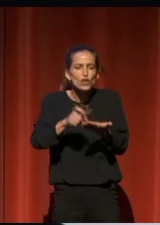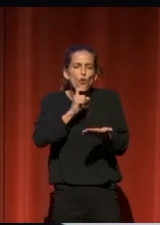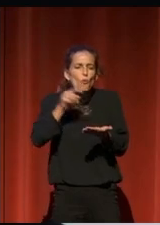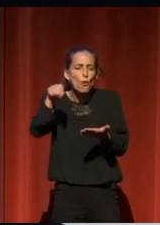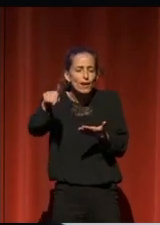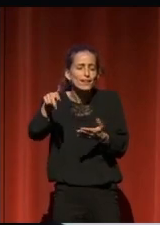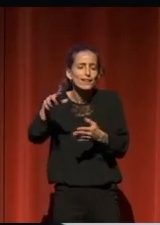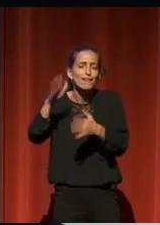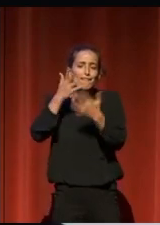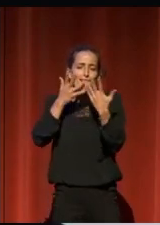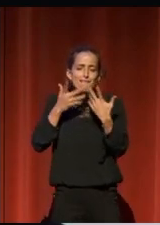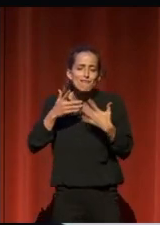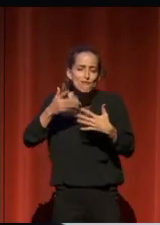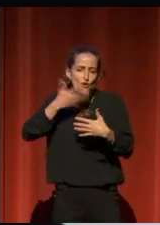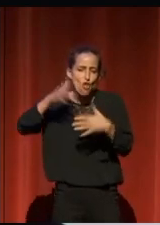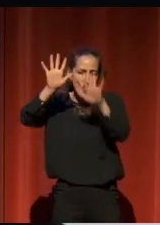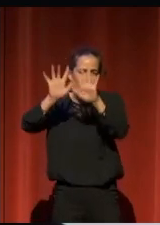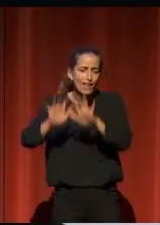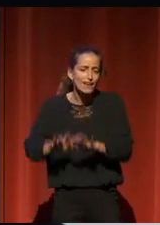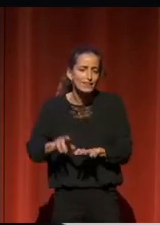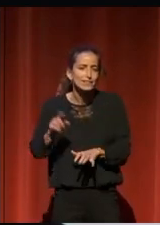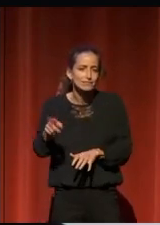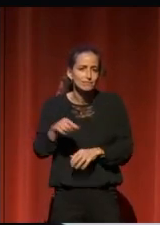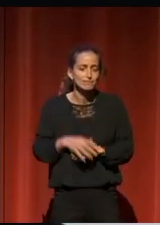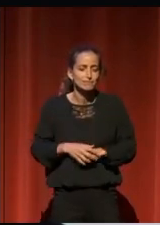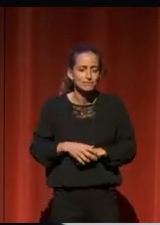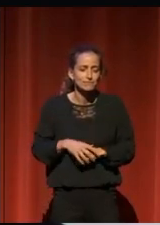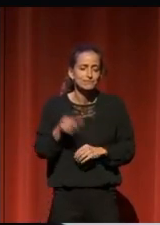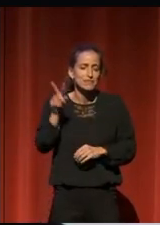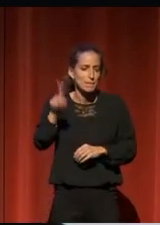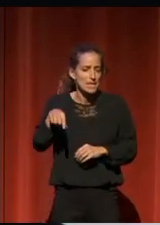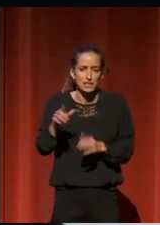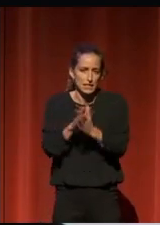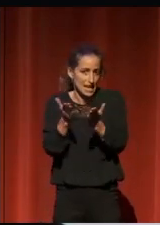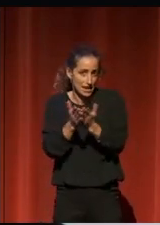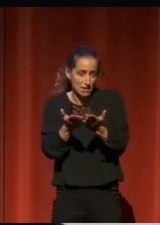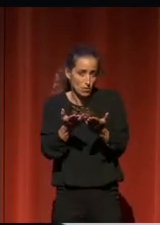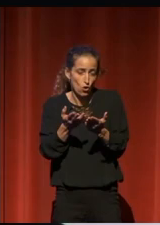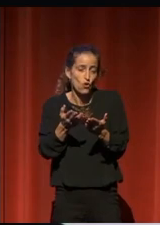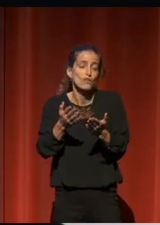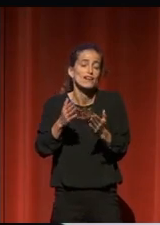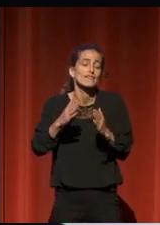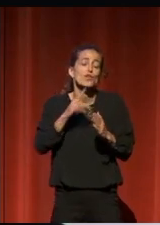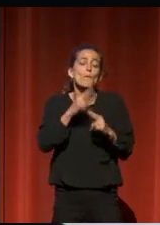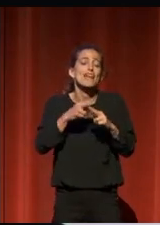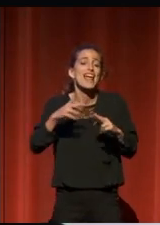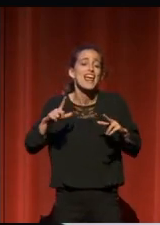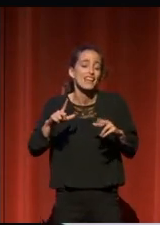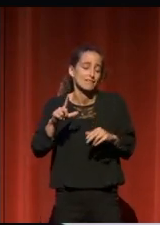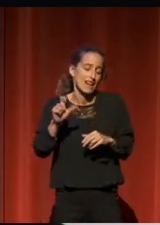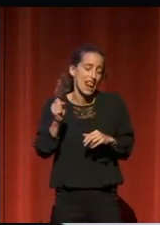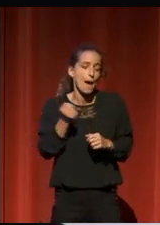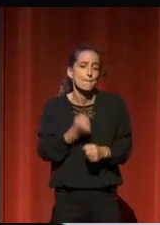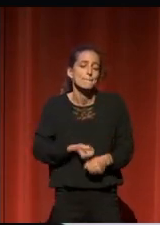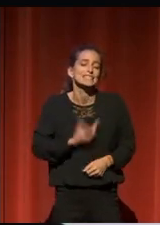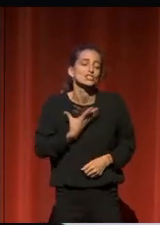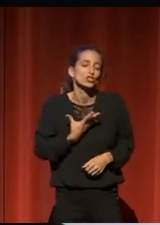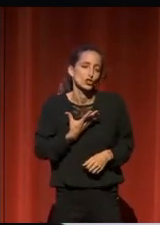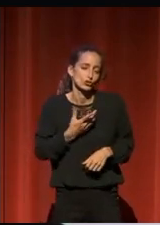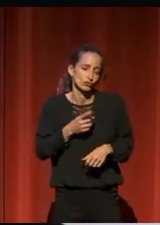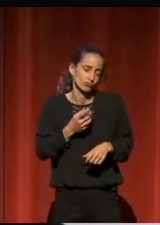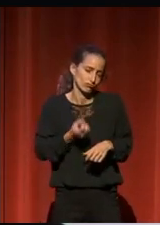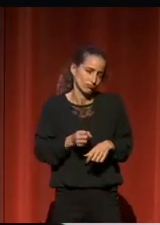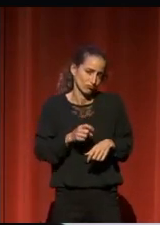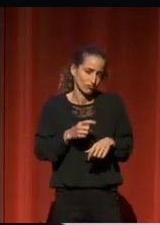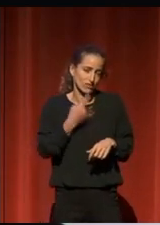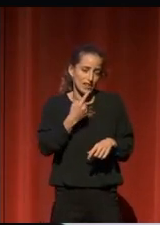qué perseguía en el Bach Medig de la Pasión según San Mateo, qué en las suites para